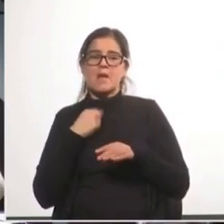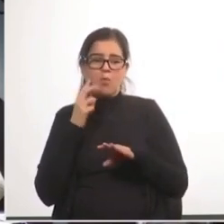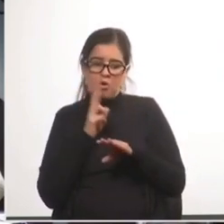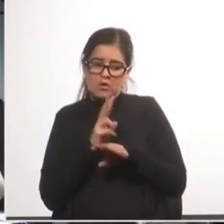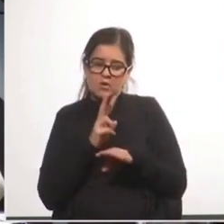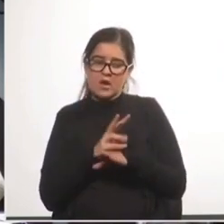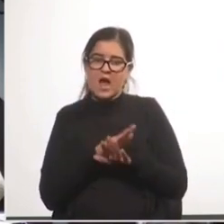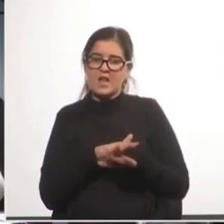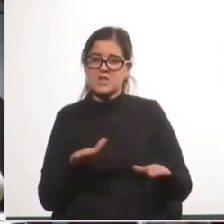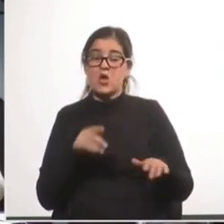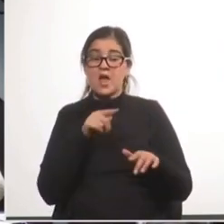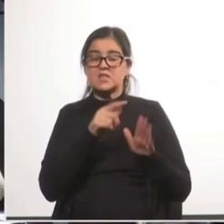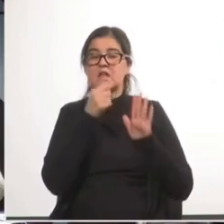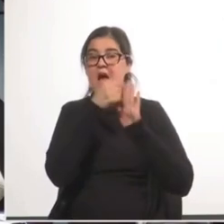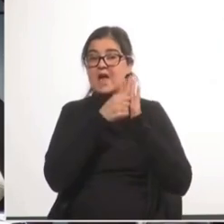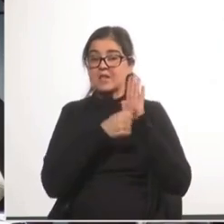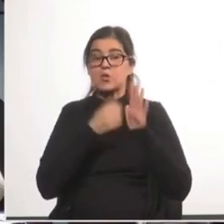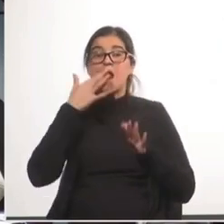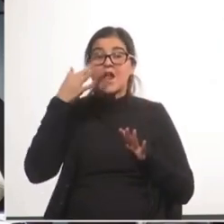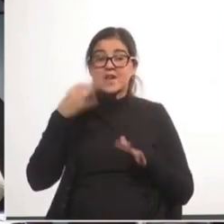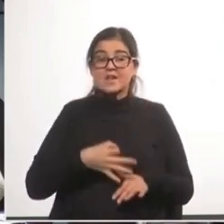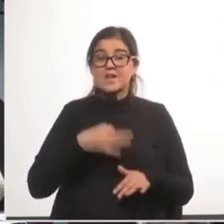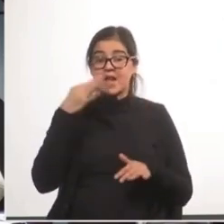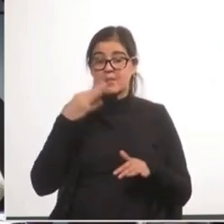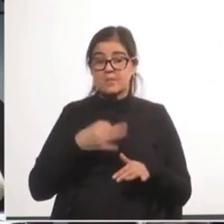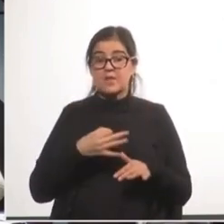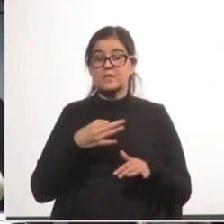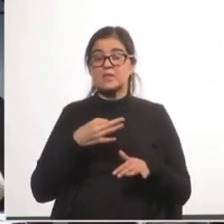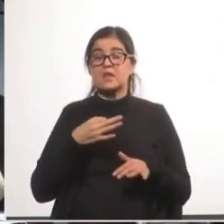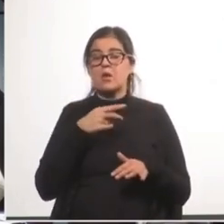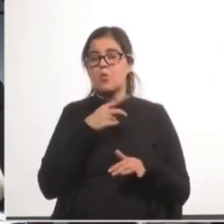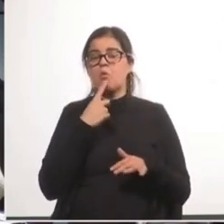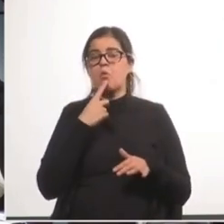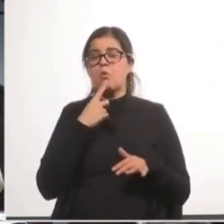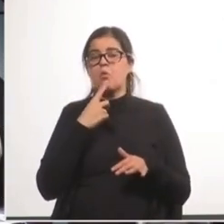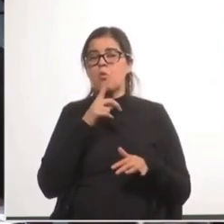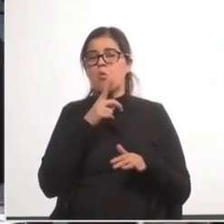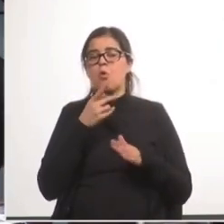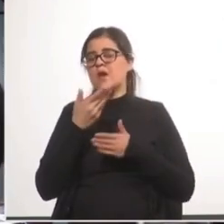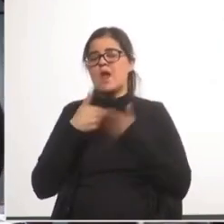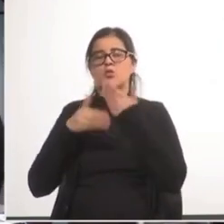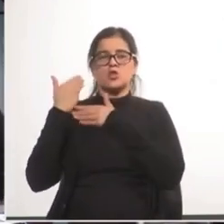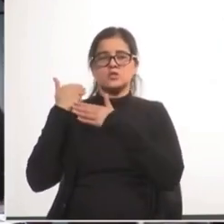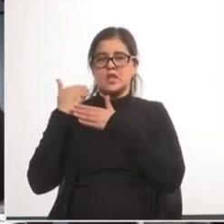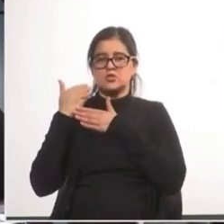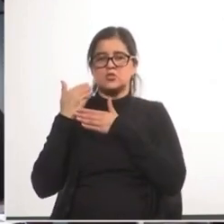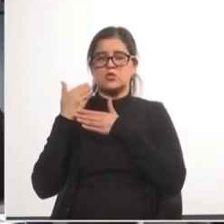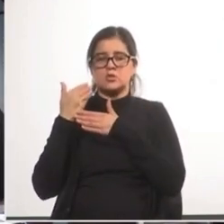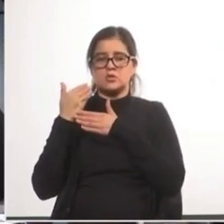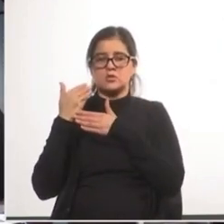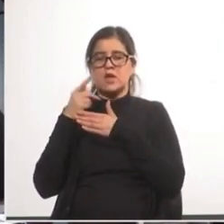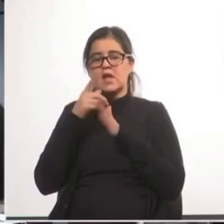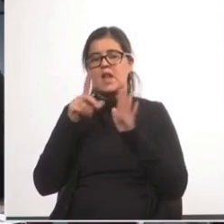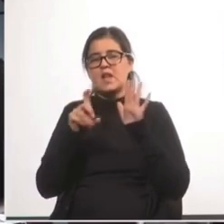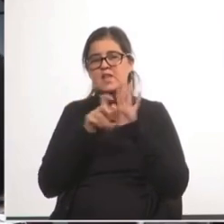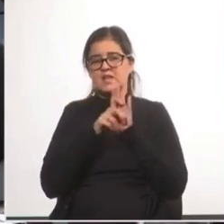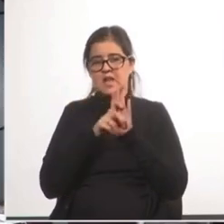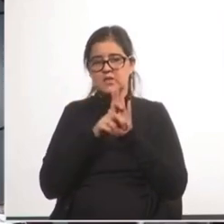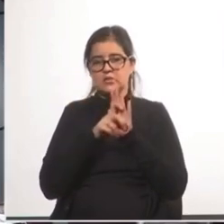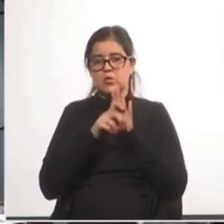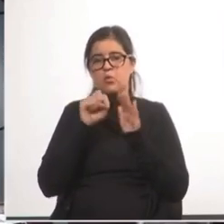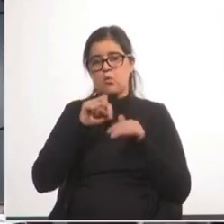niño. Ese artículo realmente es un enorme retroceso en la